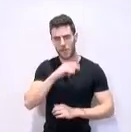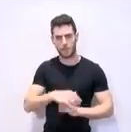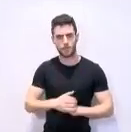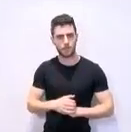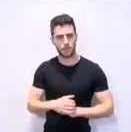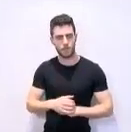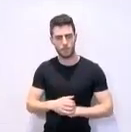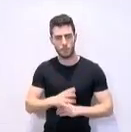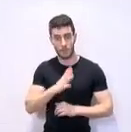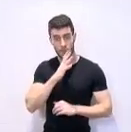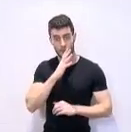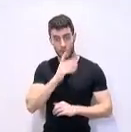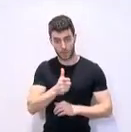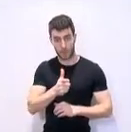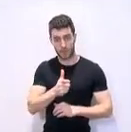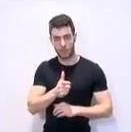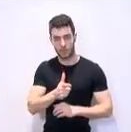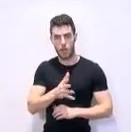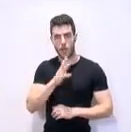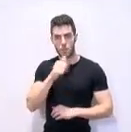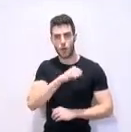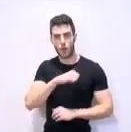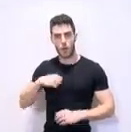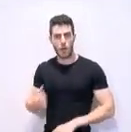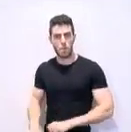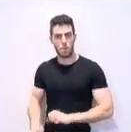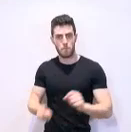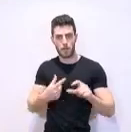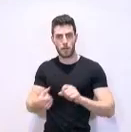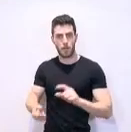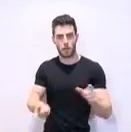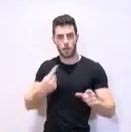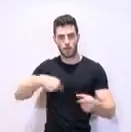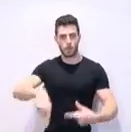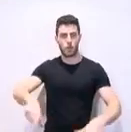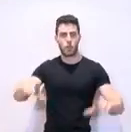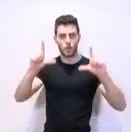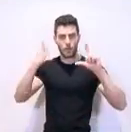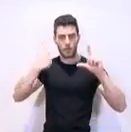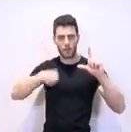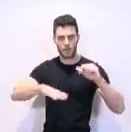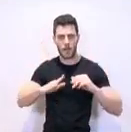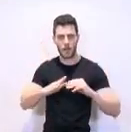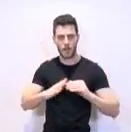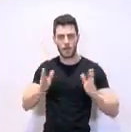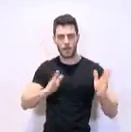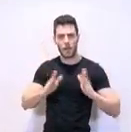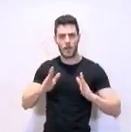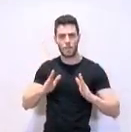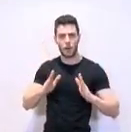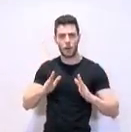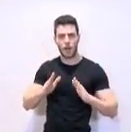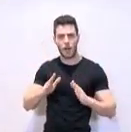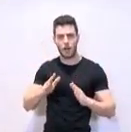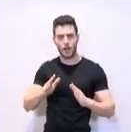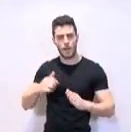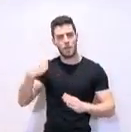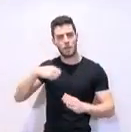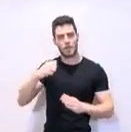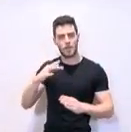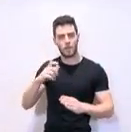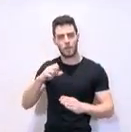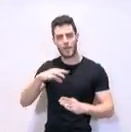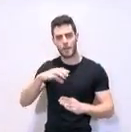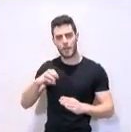Por eso, y frente a las privatizaciones que ustedes ya protagonizaron desde la época de Felipe González, hay que